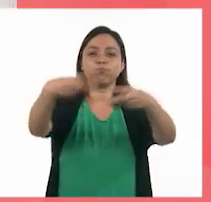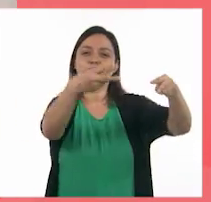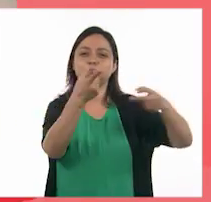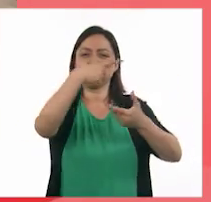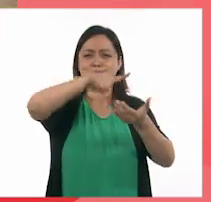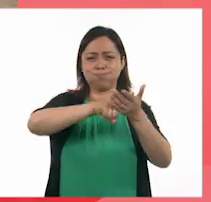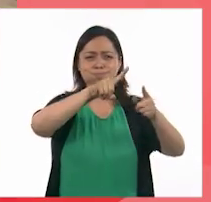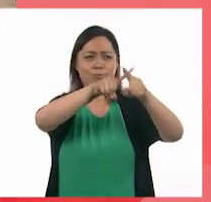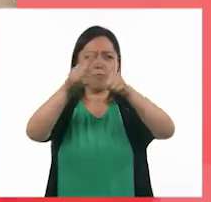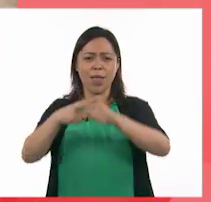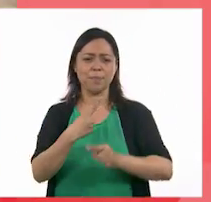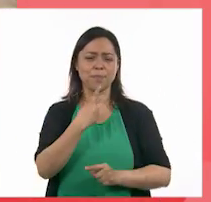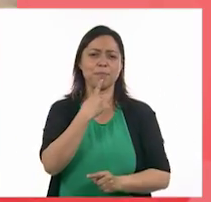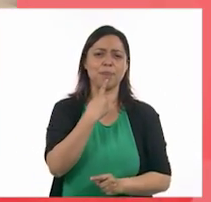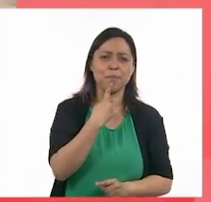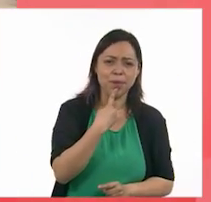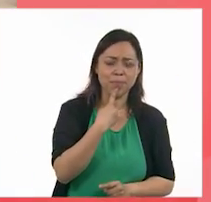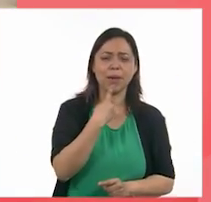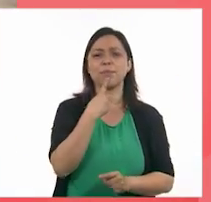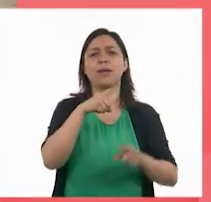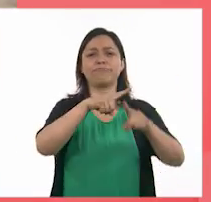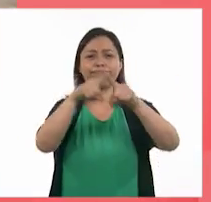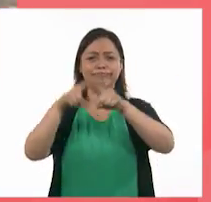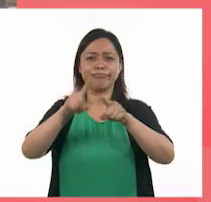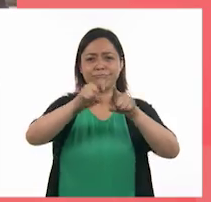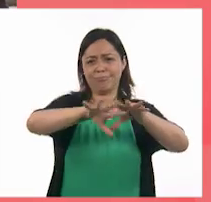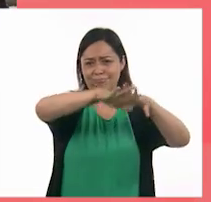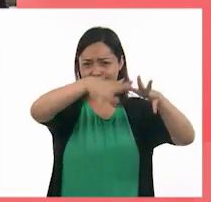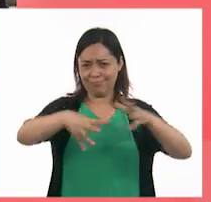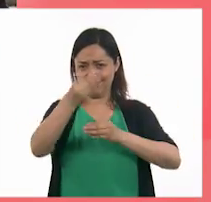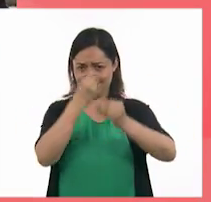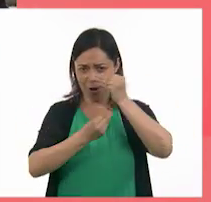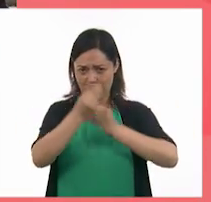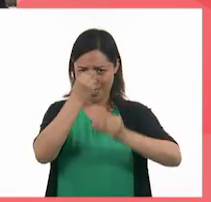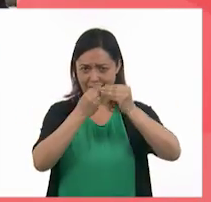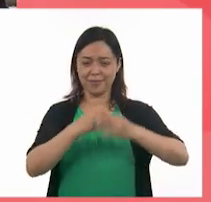más variados y frescos frutos del mar.